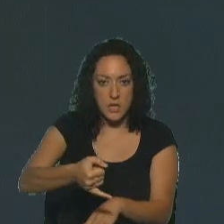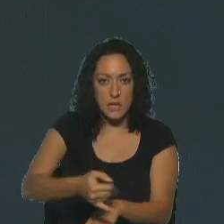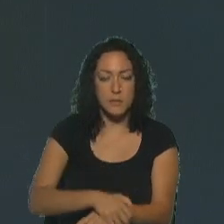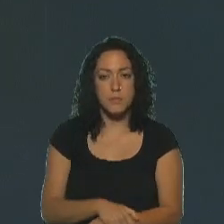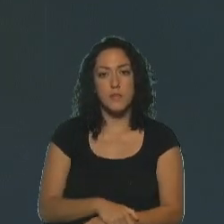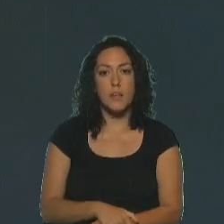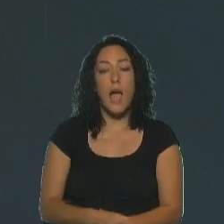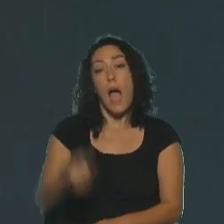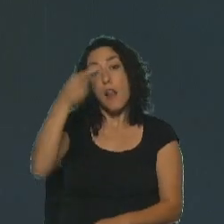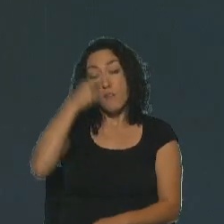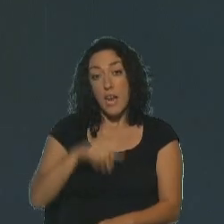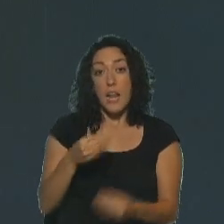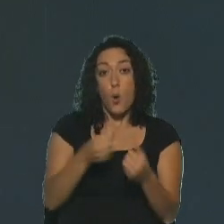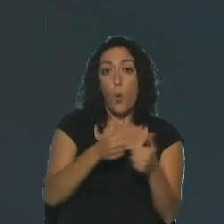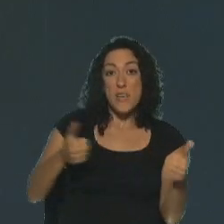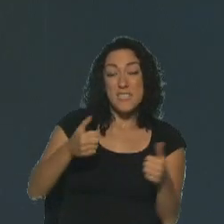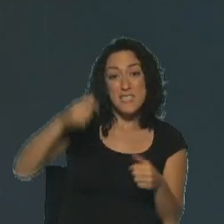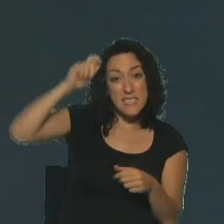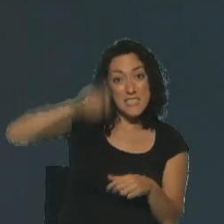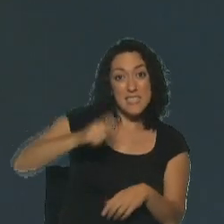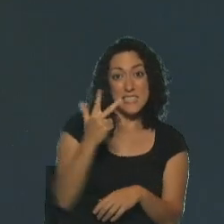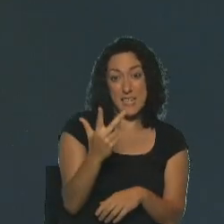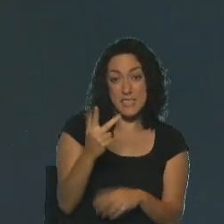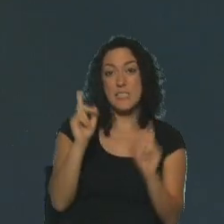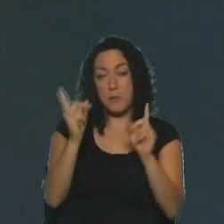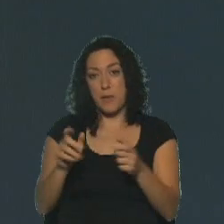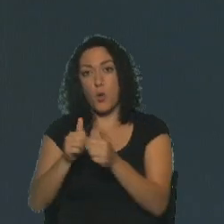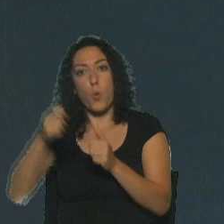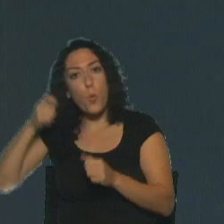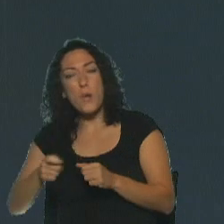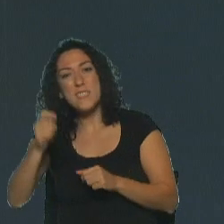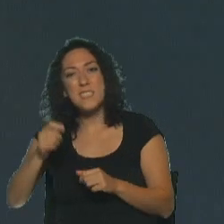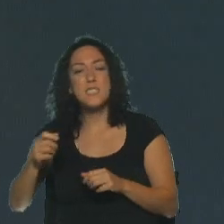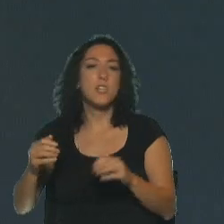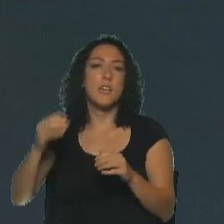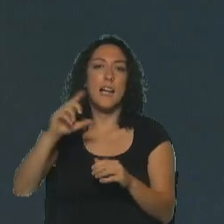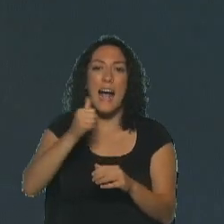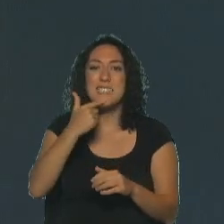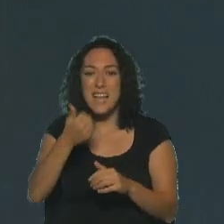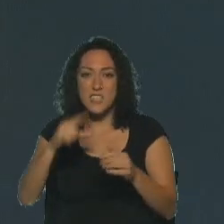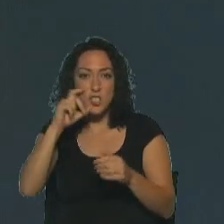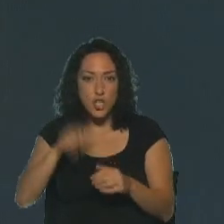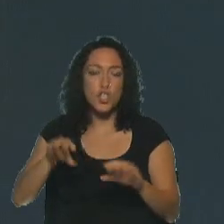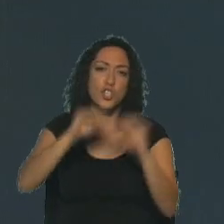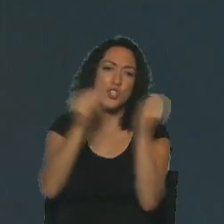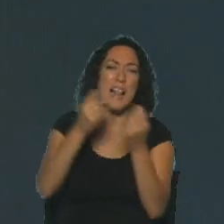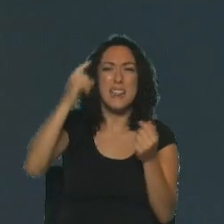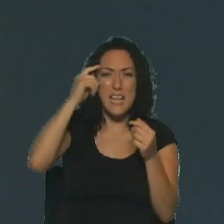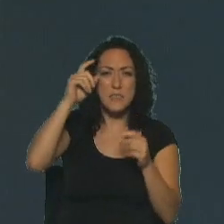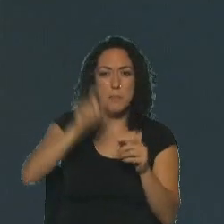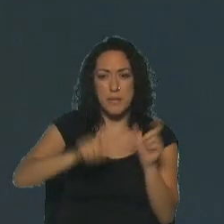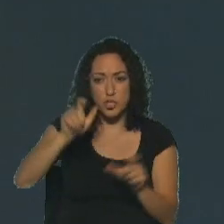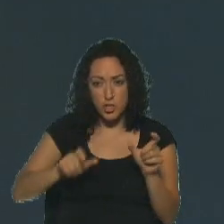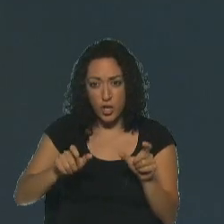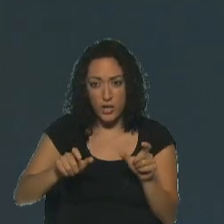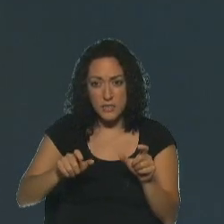todo esto da que estos tres jueces, más los de casación, más lo de la Corte, 10 personas sobre 45 millones pretenden